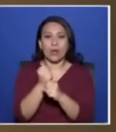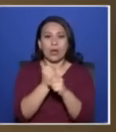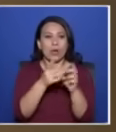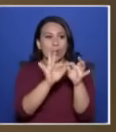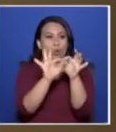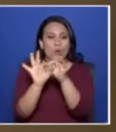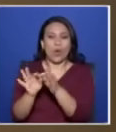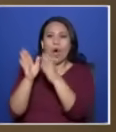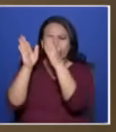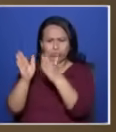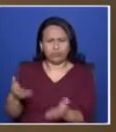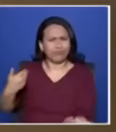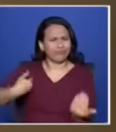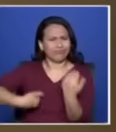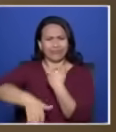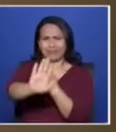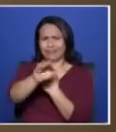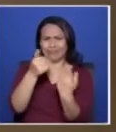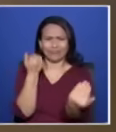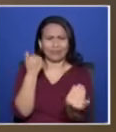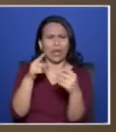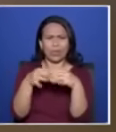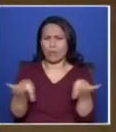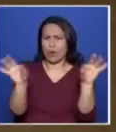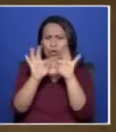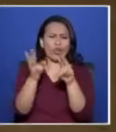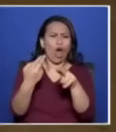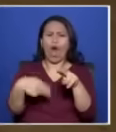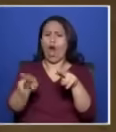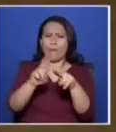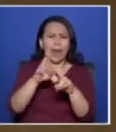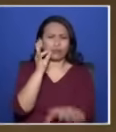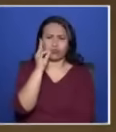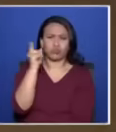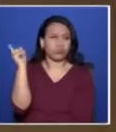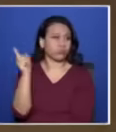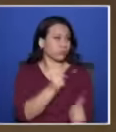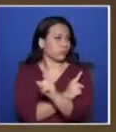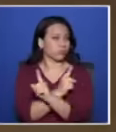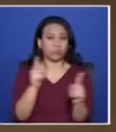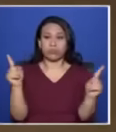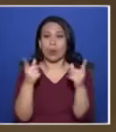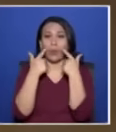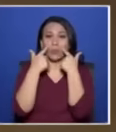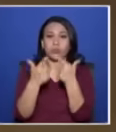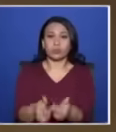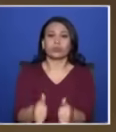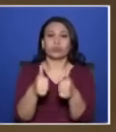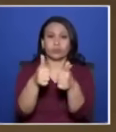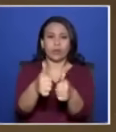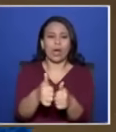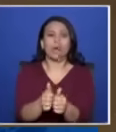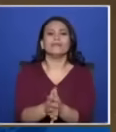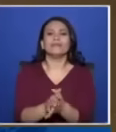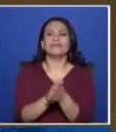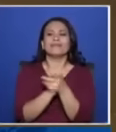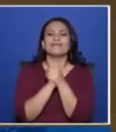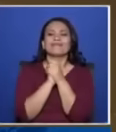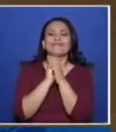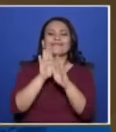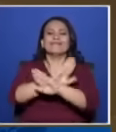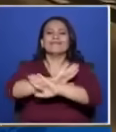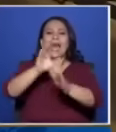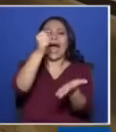obra se va a mantener el acceso vehicular en ambos puentes con la presencia de agentes de tránsito. Ahí está entonces otra denuncia atendida